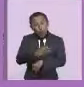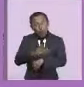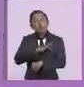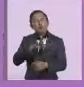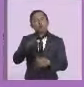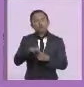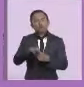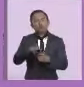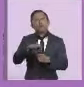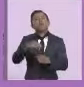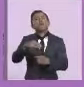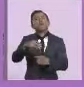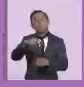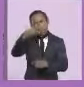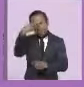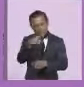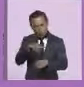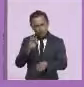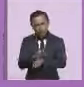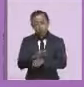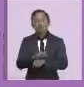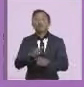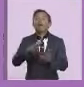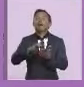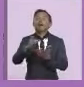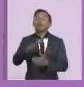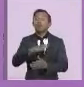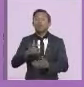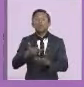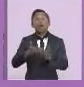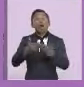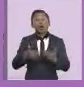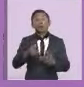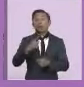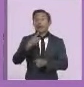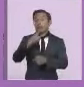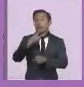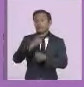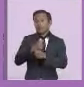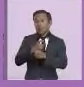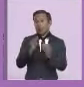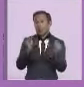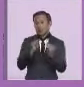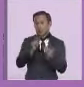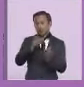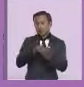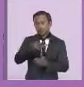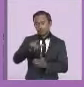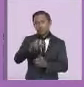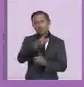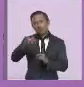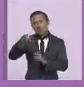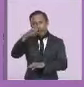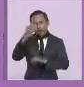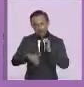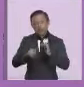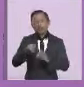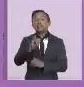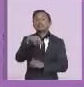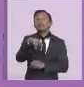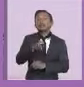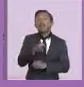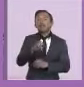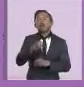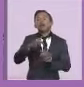Gracias, candidato. Hemos llegado al final del primer debate presidencial 2018. El Instituto Nacional Electoral agradece a la